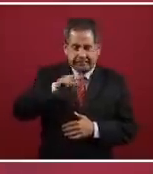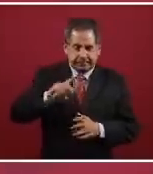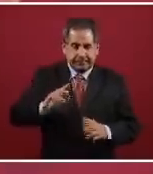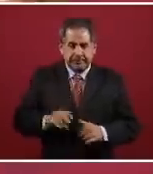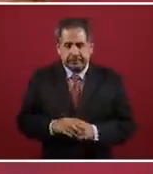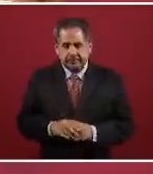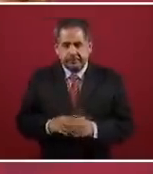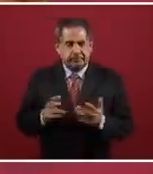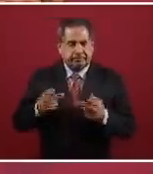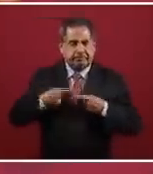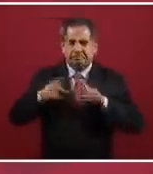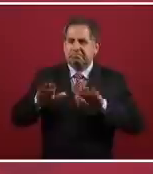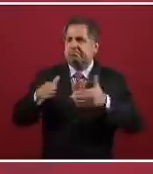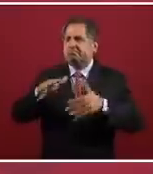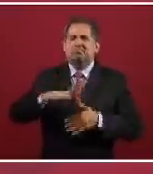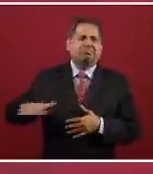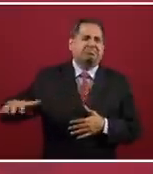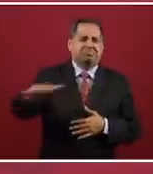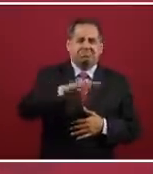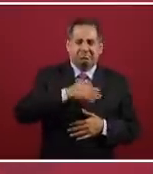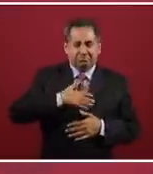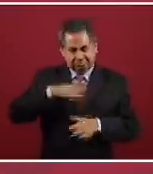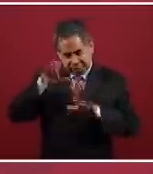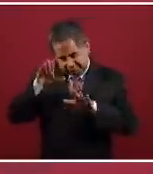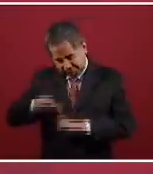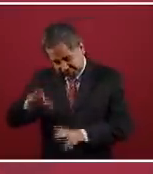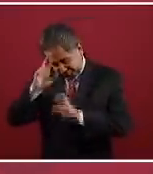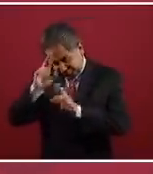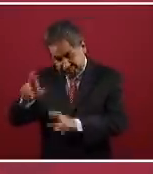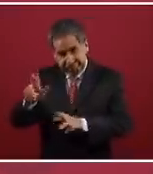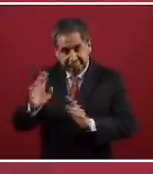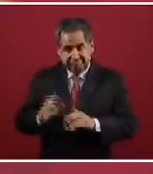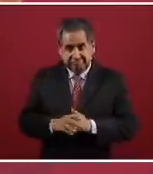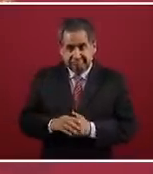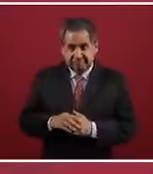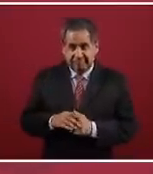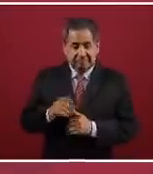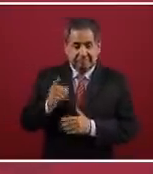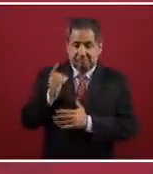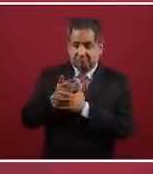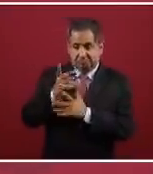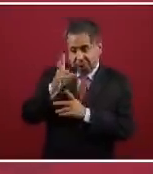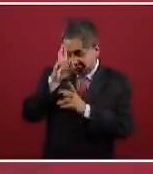Por eso el pueblo es mi amo, mi único amo.